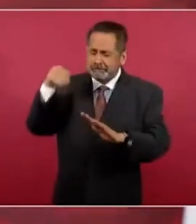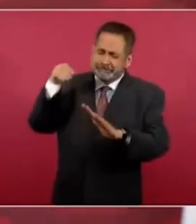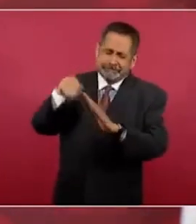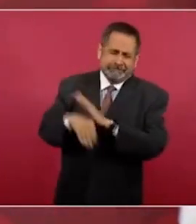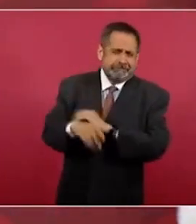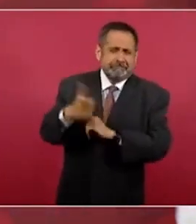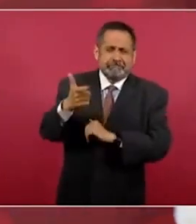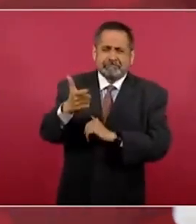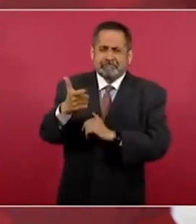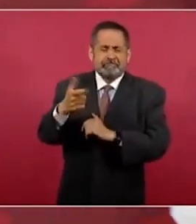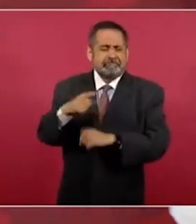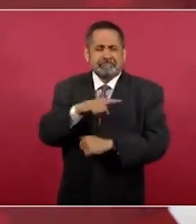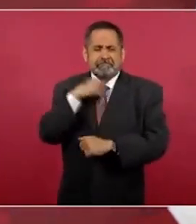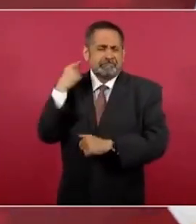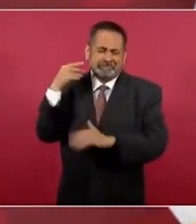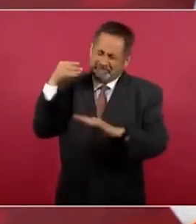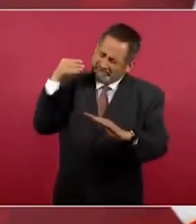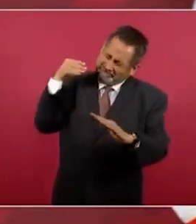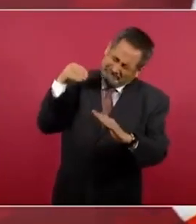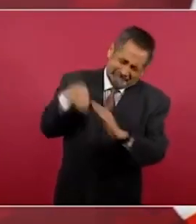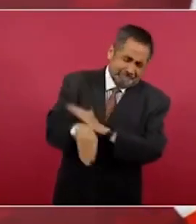Bueno,